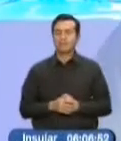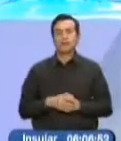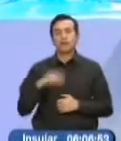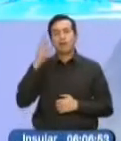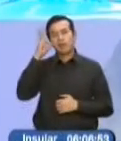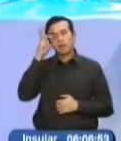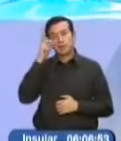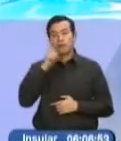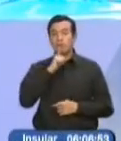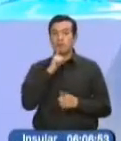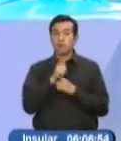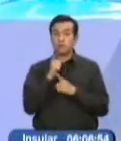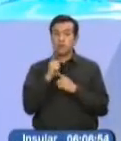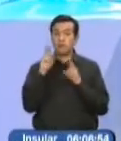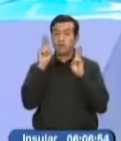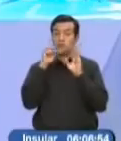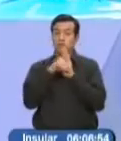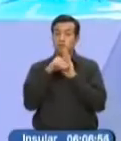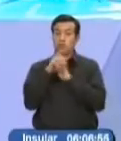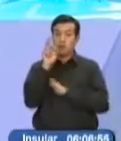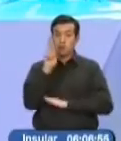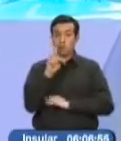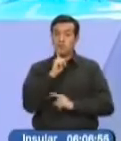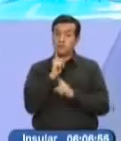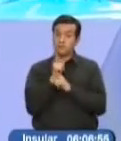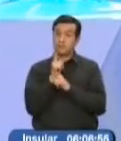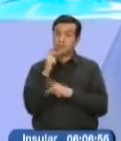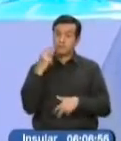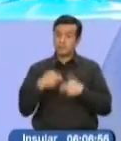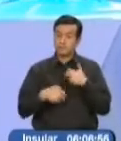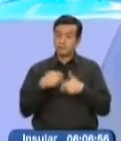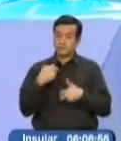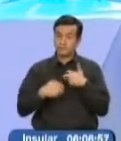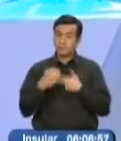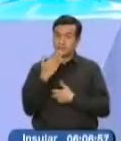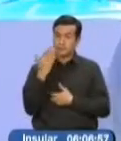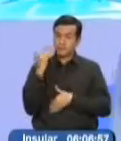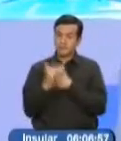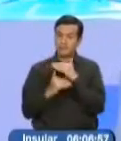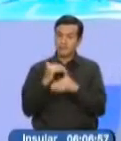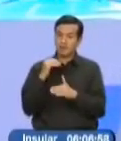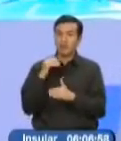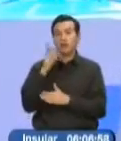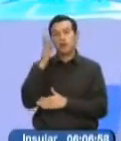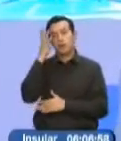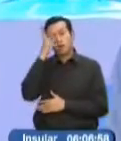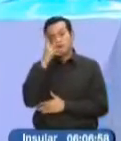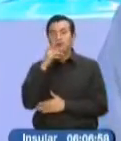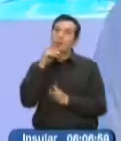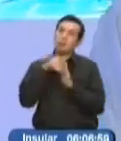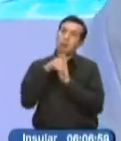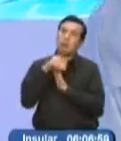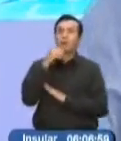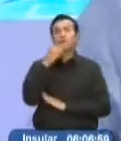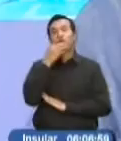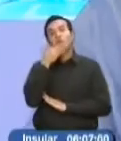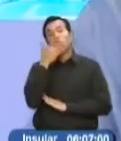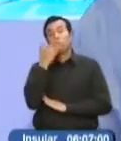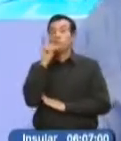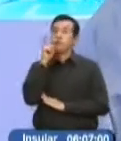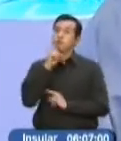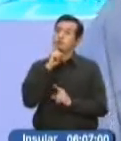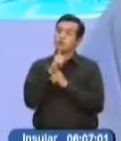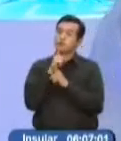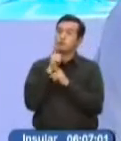creo que en ese sentido lo del Banco del Sur es una muestra de las dificultades de ese proceso. Es fácil verbalizar el Banco del Sur, es fácil decir que necesitamos una nueva